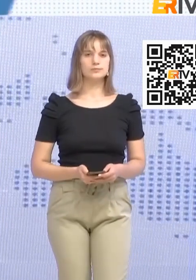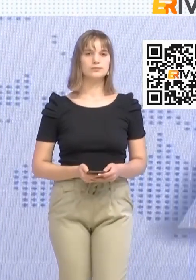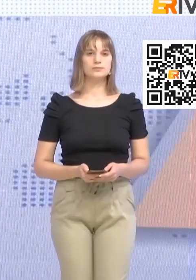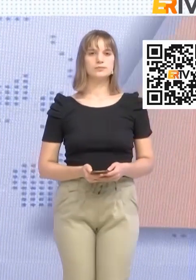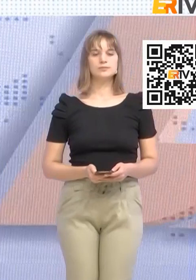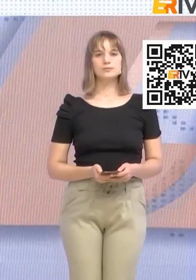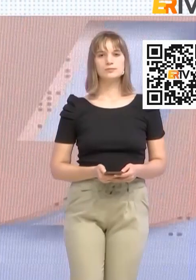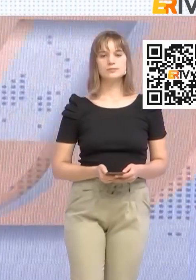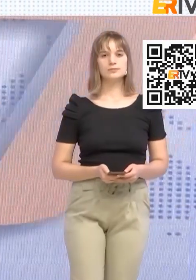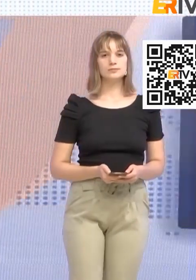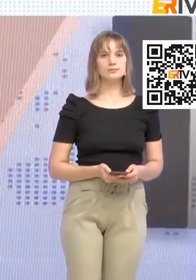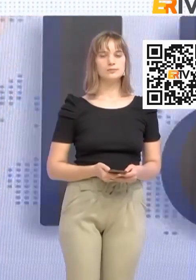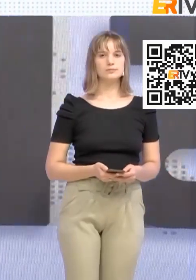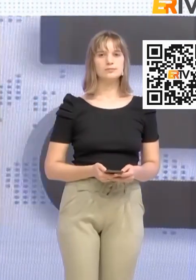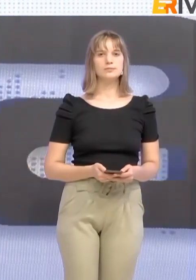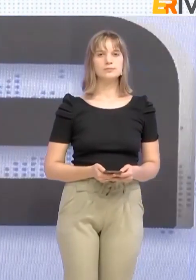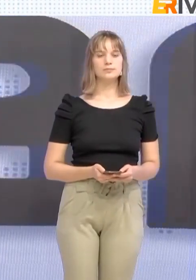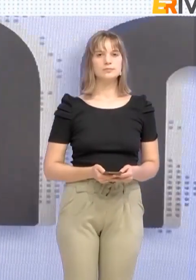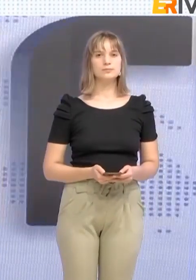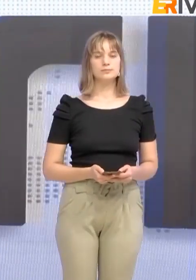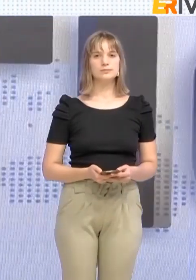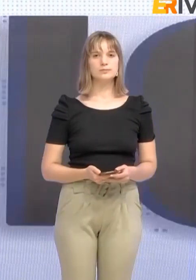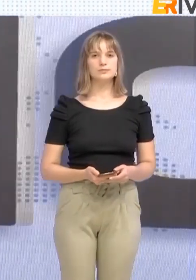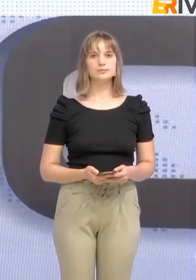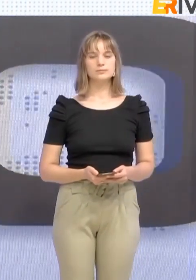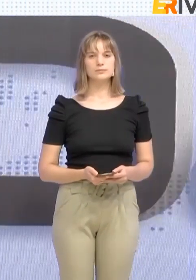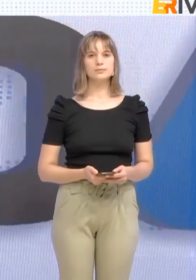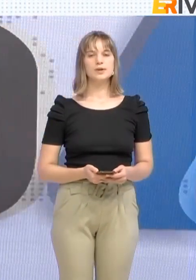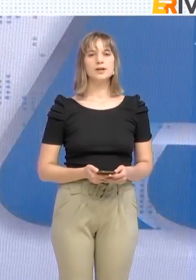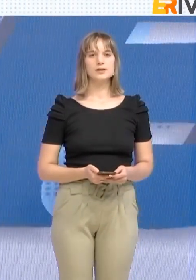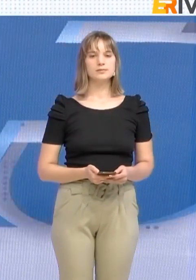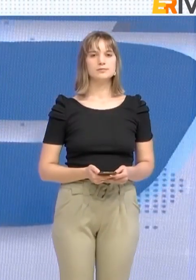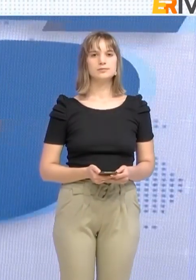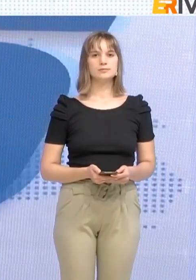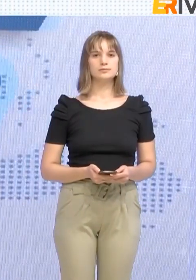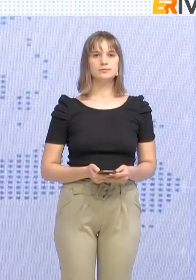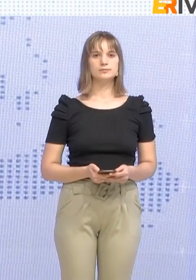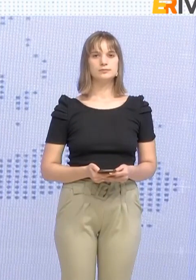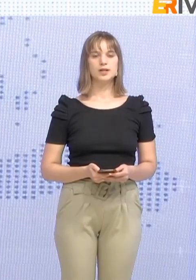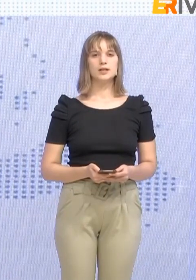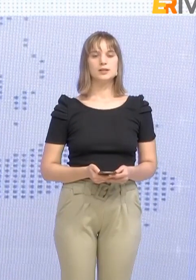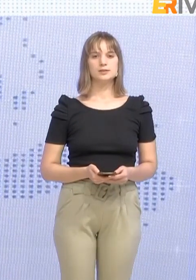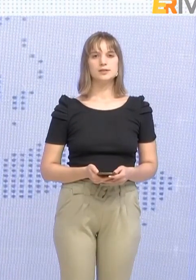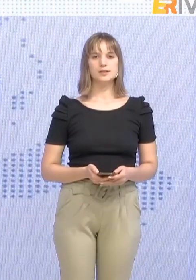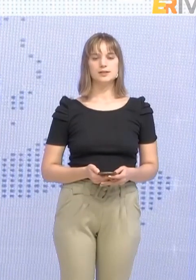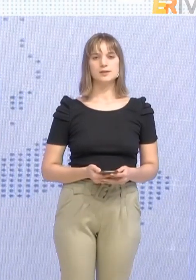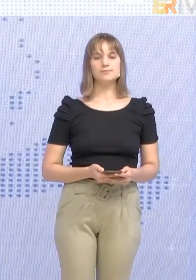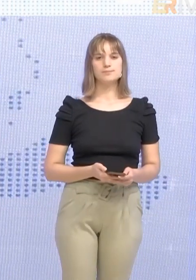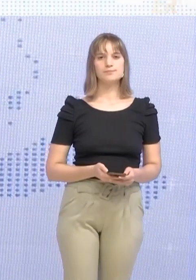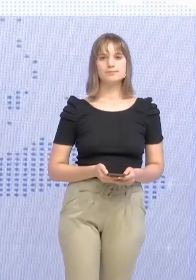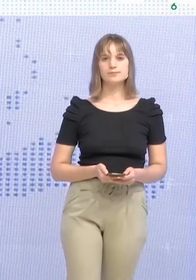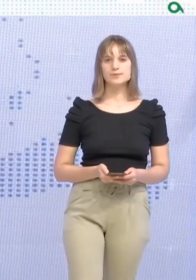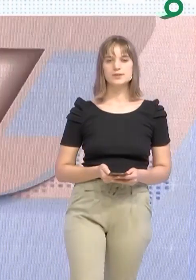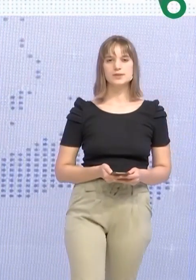analizar distintas cuestiones, pero siempre, siempre la denuncia policial, porque los bancos la piden. Claro. Los bancos